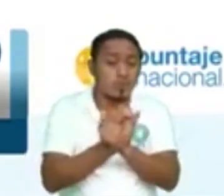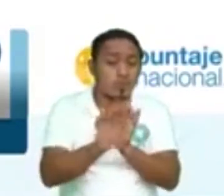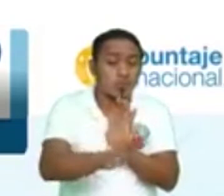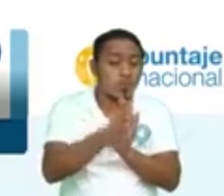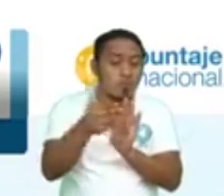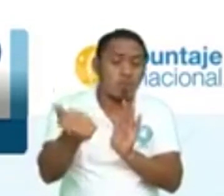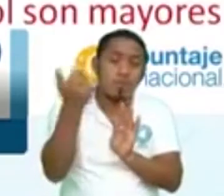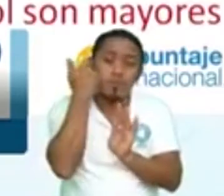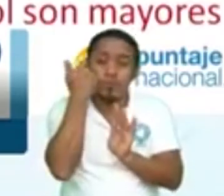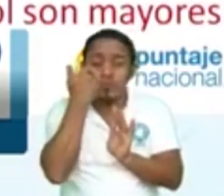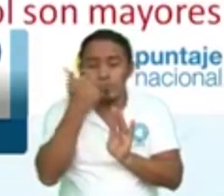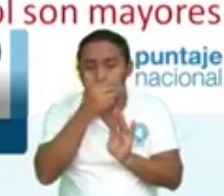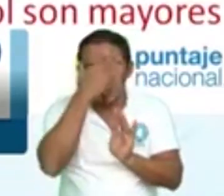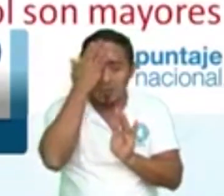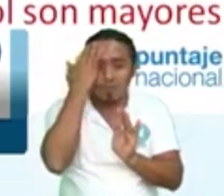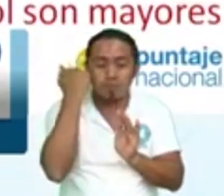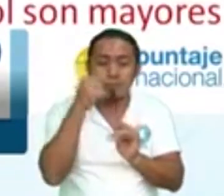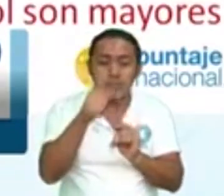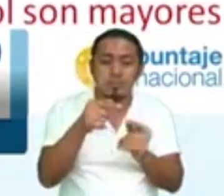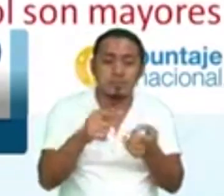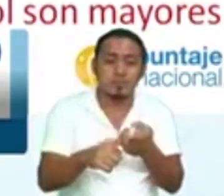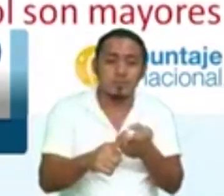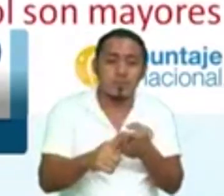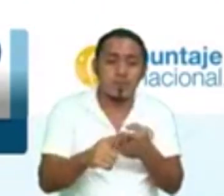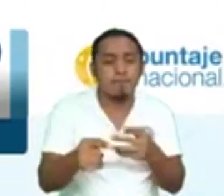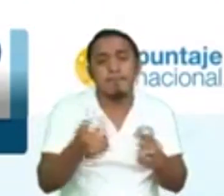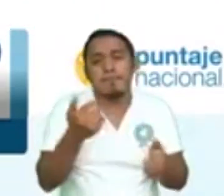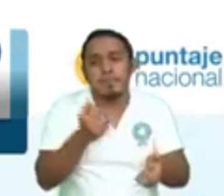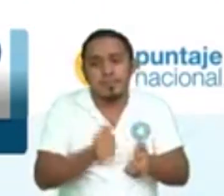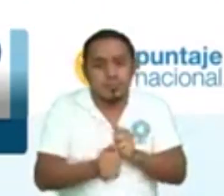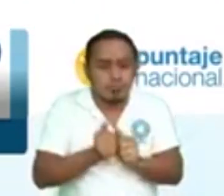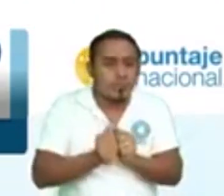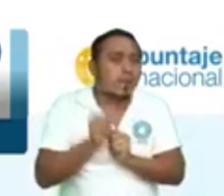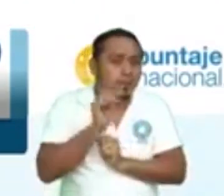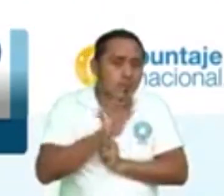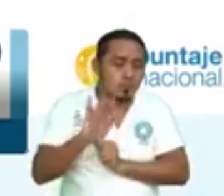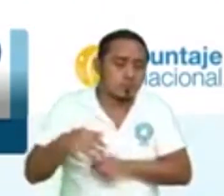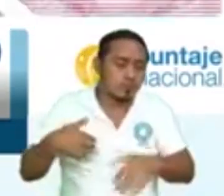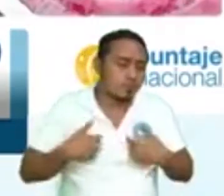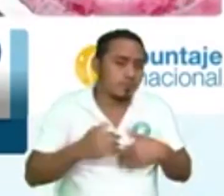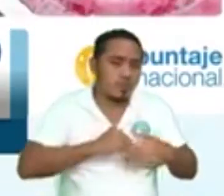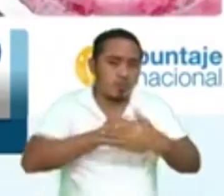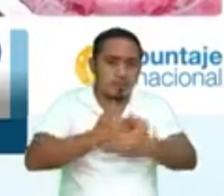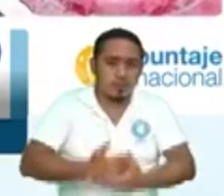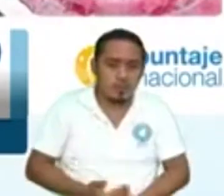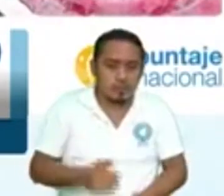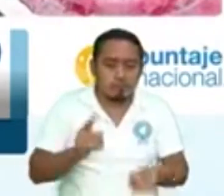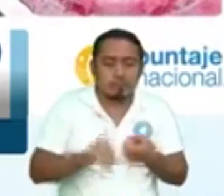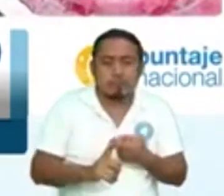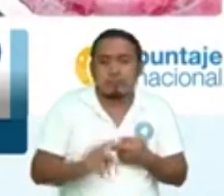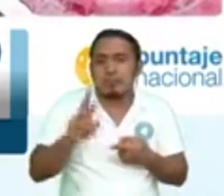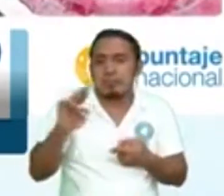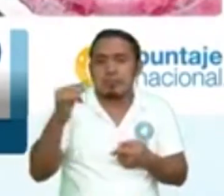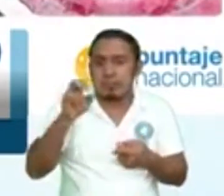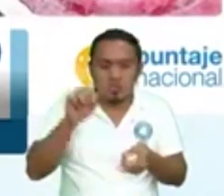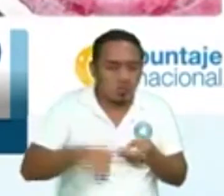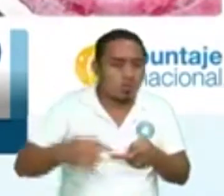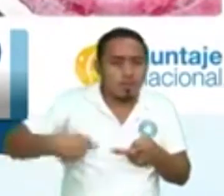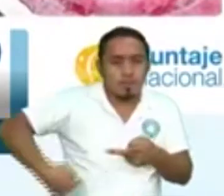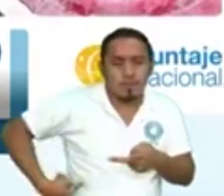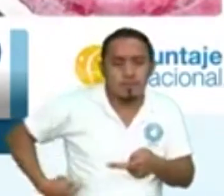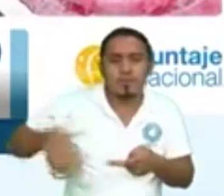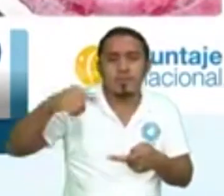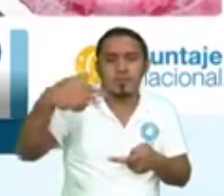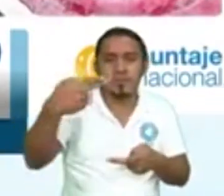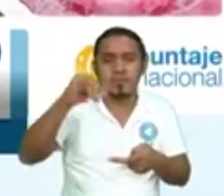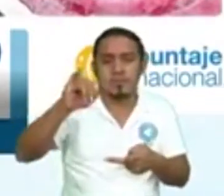enfermedades, otro tipo de infecciones Claro, el alcohol propias del embarazo. trae afecciones en los riñones, Así en es, el hígado. sí. Ya